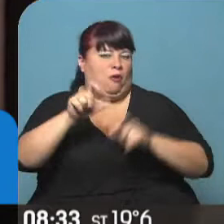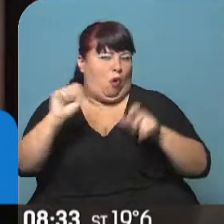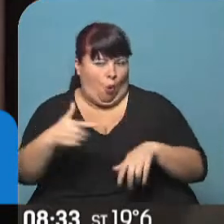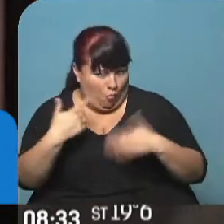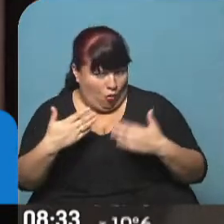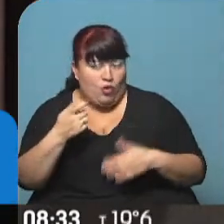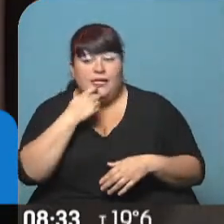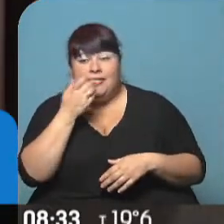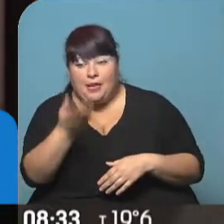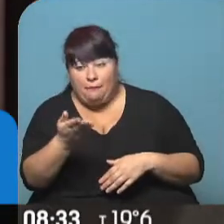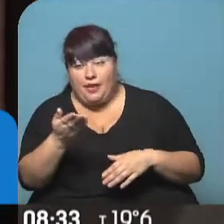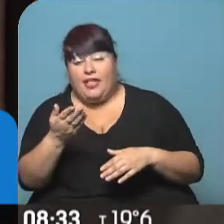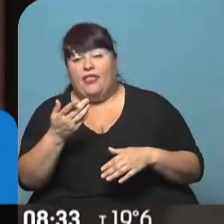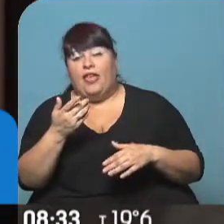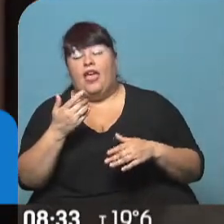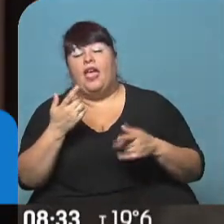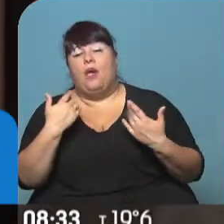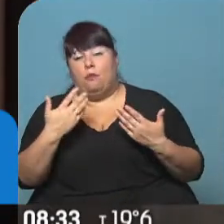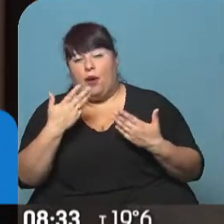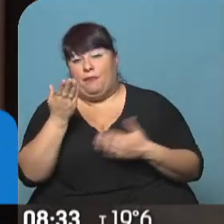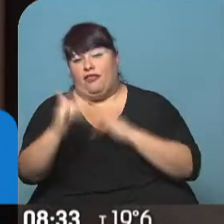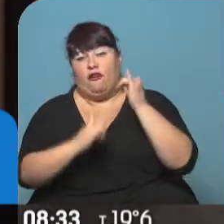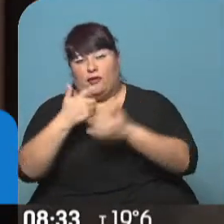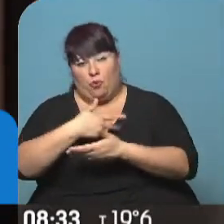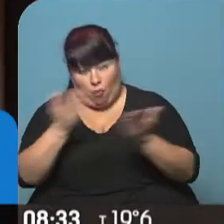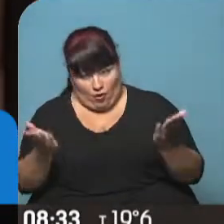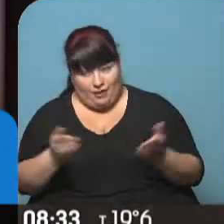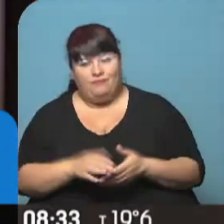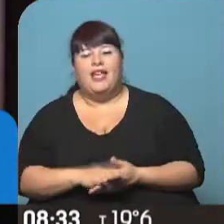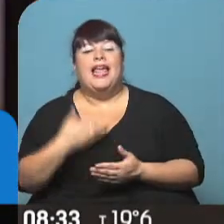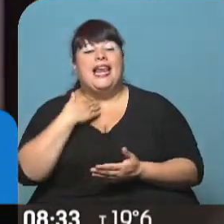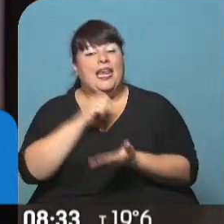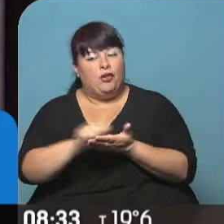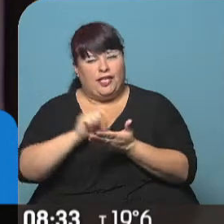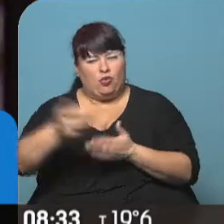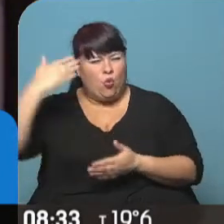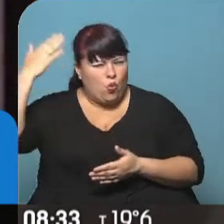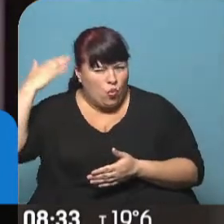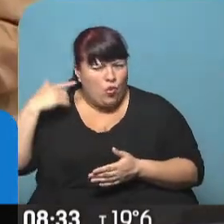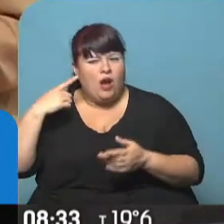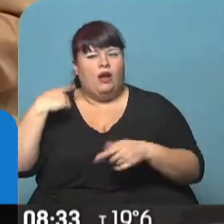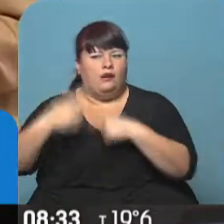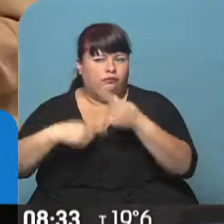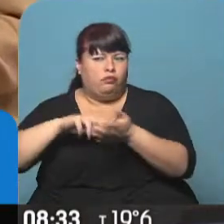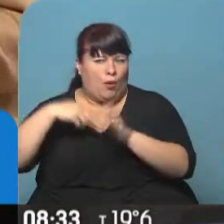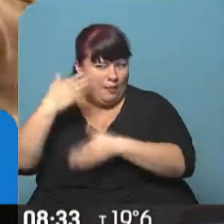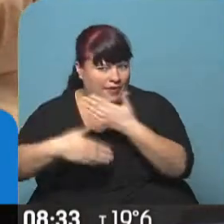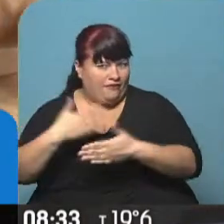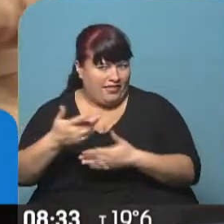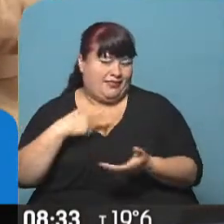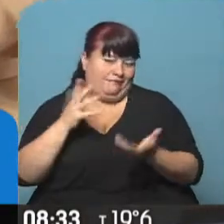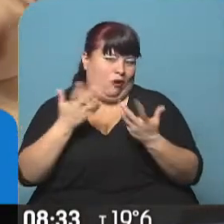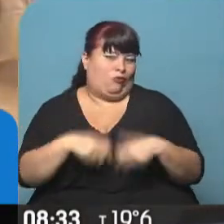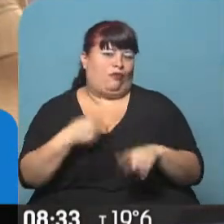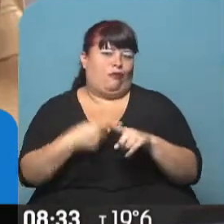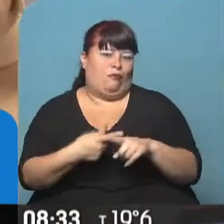común sí pide lo que vos decís, un pedido de información pública. Diego, un libro que fue escrito hace mucho tiempo con consecuencias muy difíciles, lógicamente